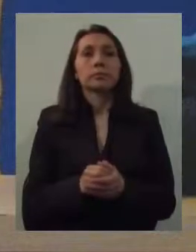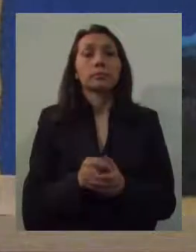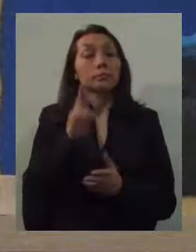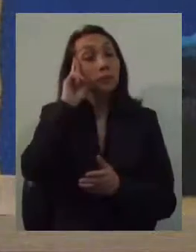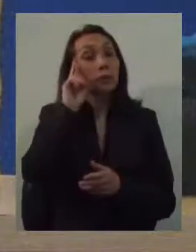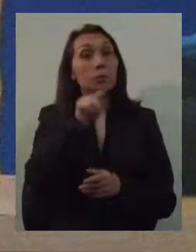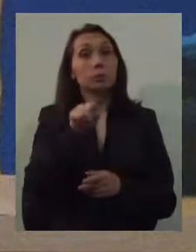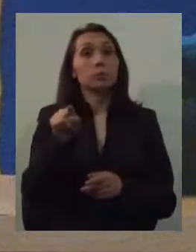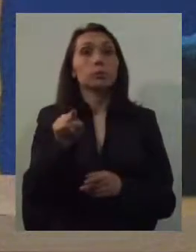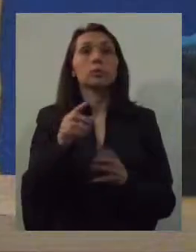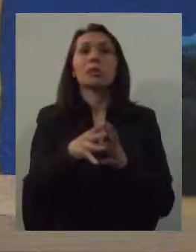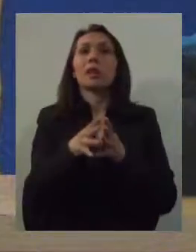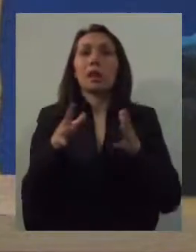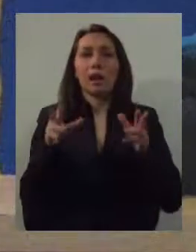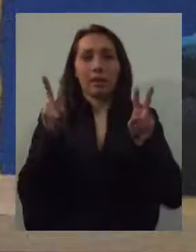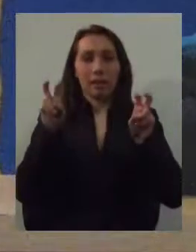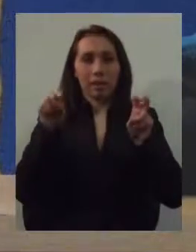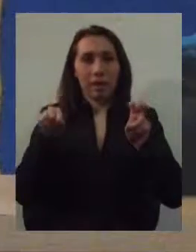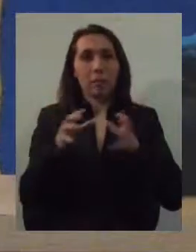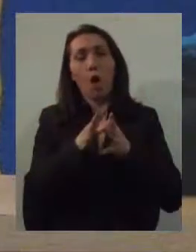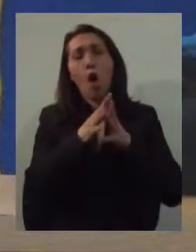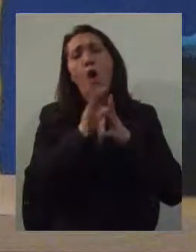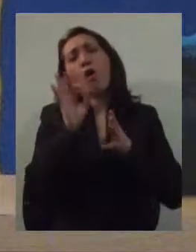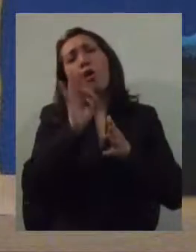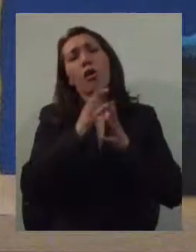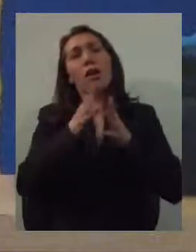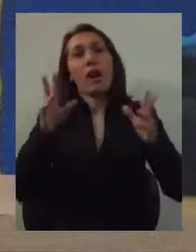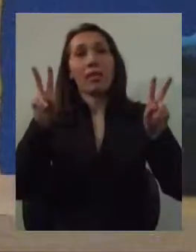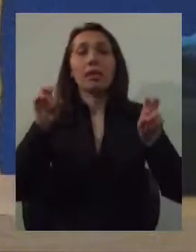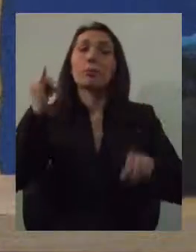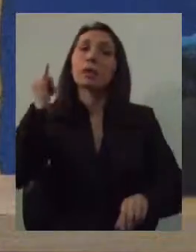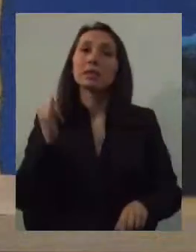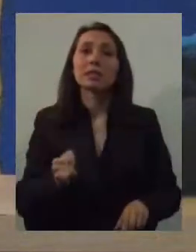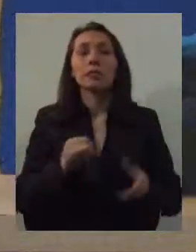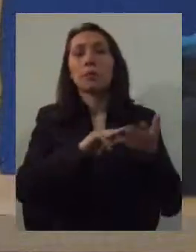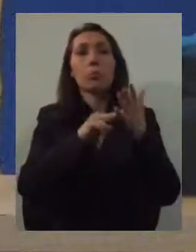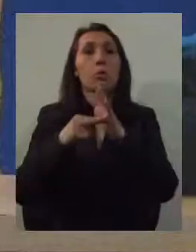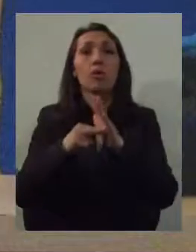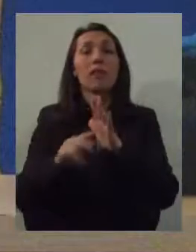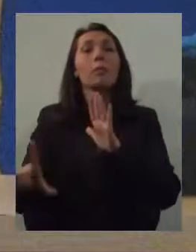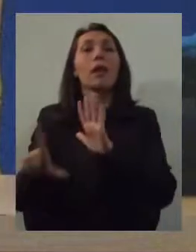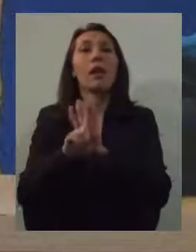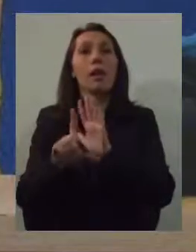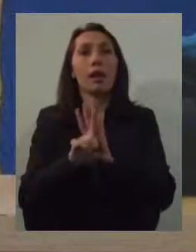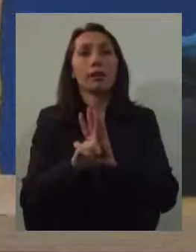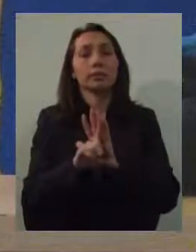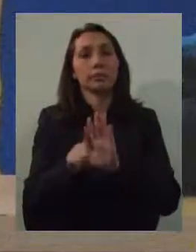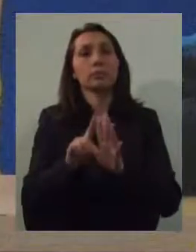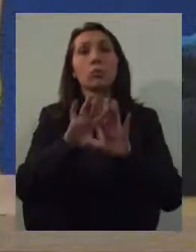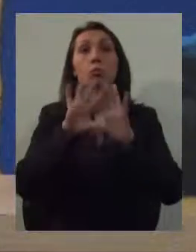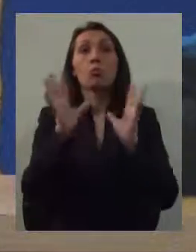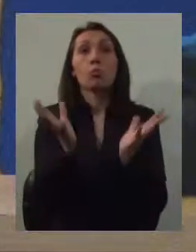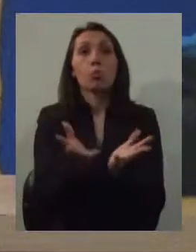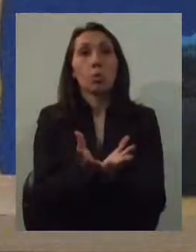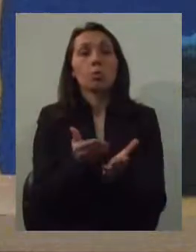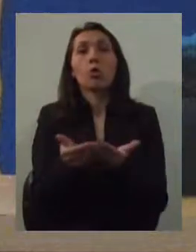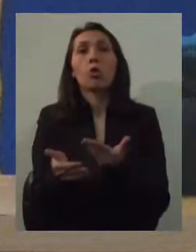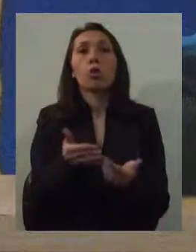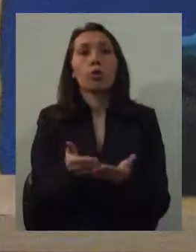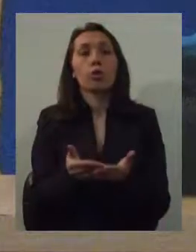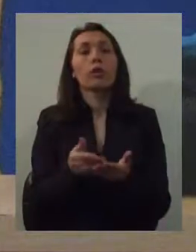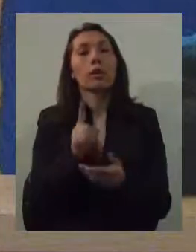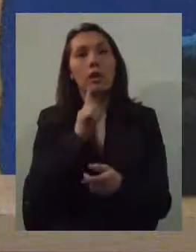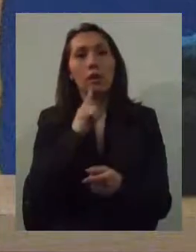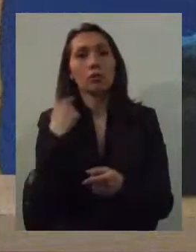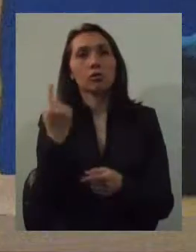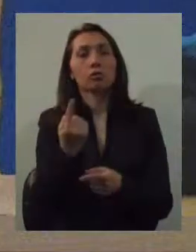recuerdan ustedes que los grandes temas, o el gran tema, es siempre el del conflicto de leyes. En un mundo donde